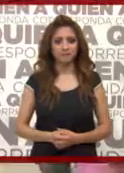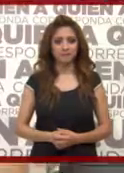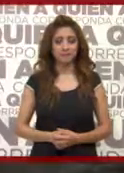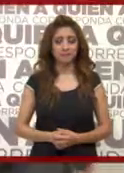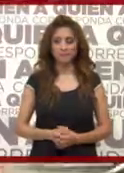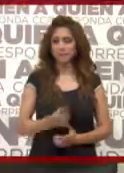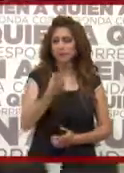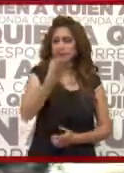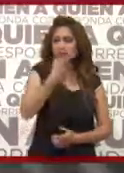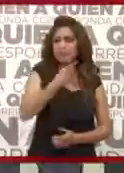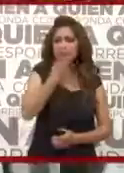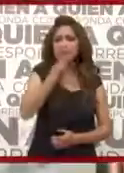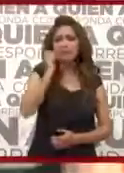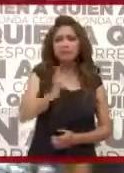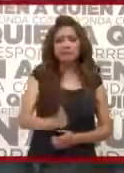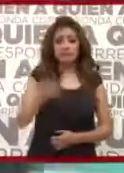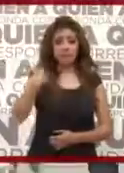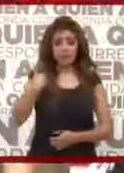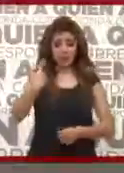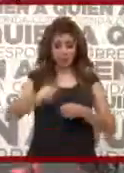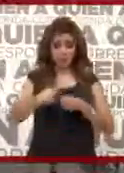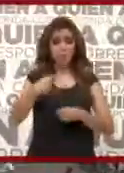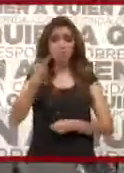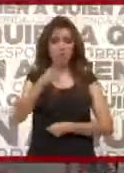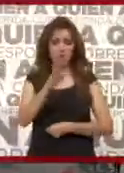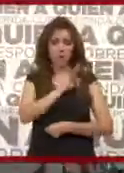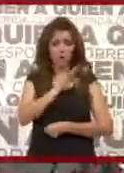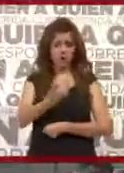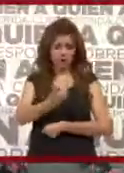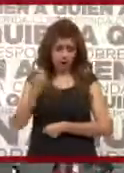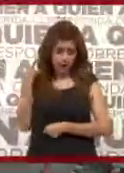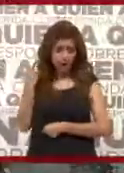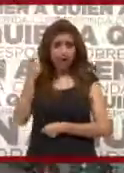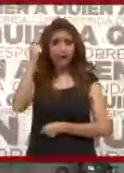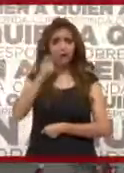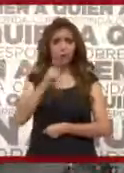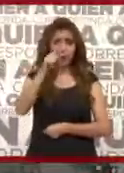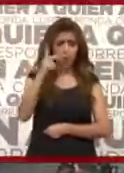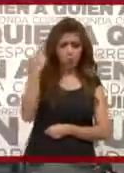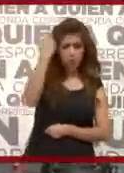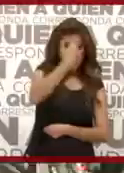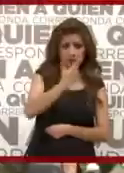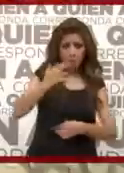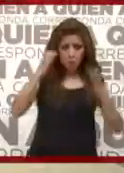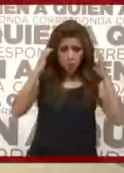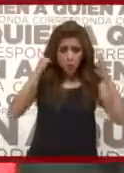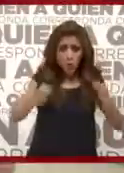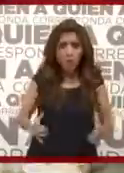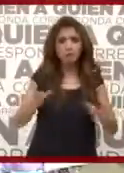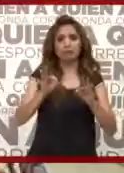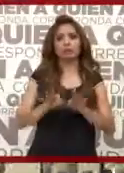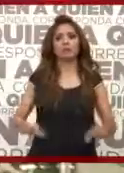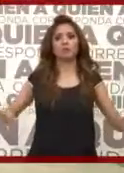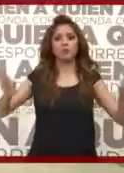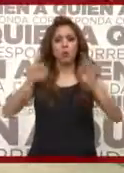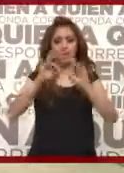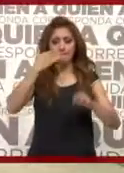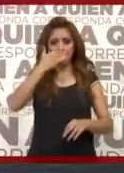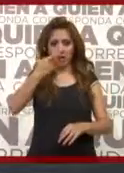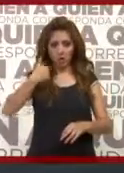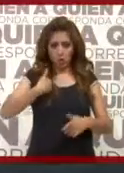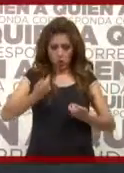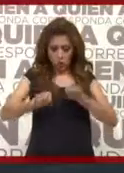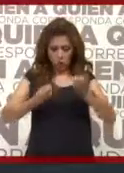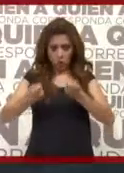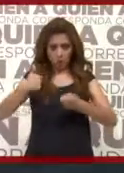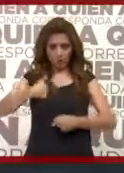La diabetes es un padecimiento que se puede prevenir. La realización del automonitoreo es básico para tener un control adecuado de la diabetes.